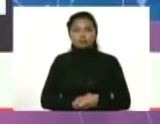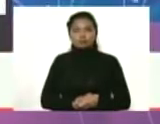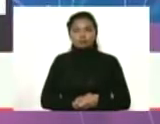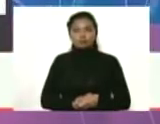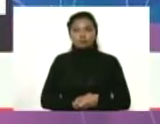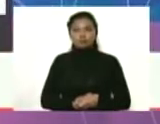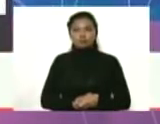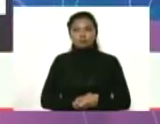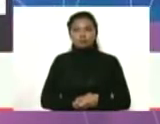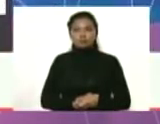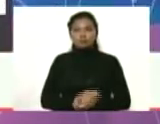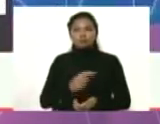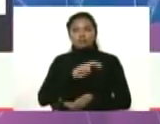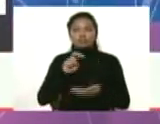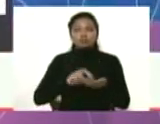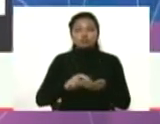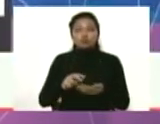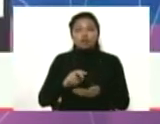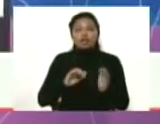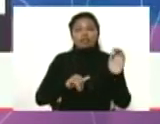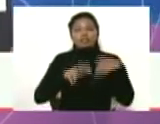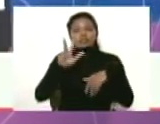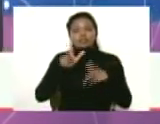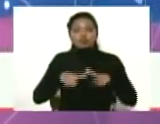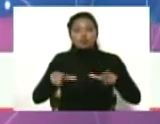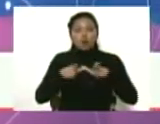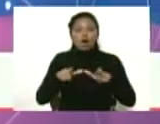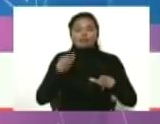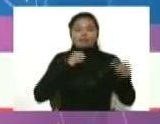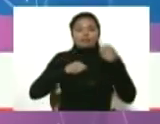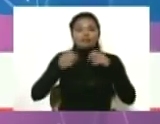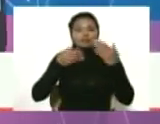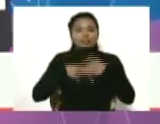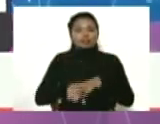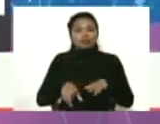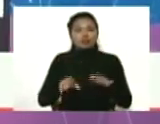desde la región oriental, con 13 áreas de defensa integral.